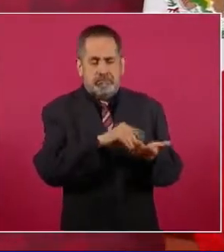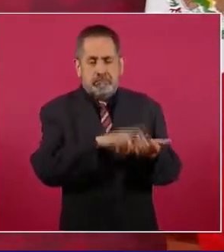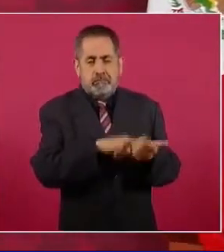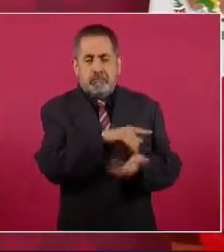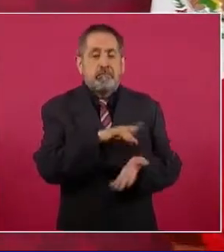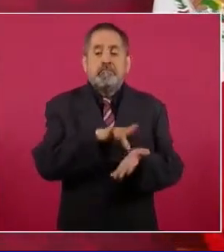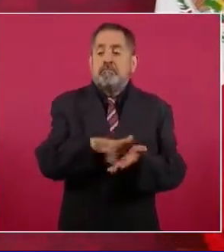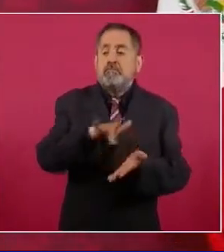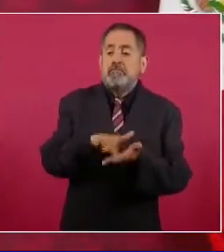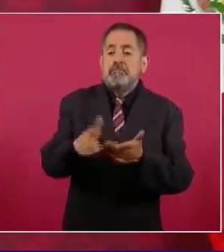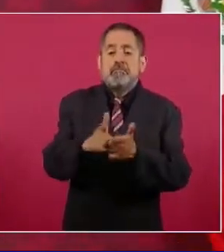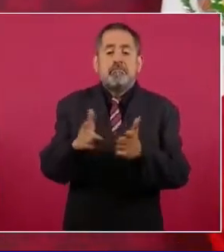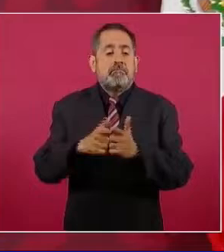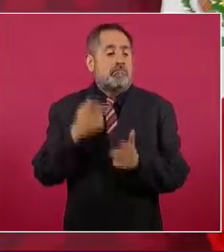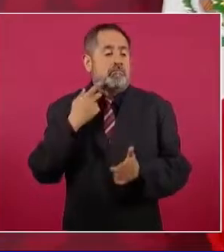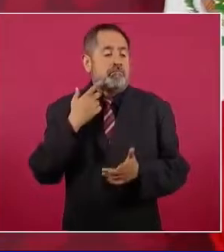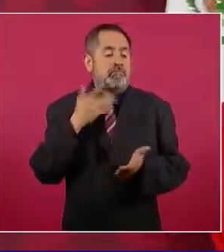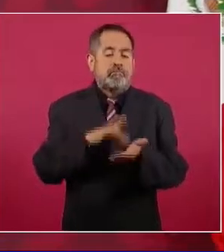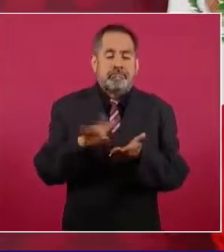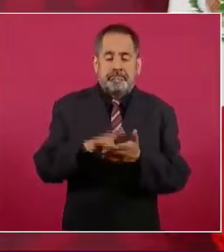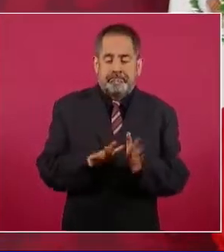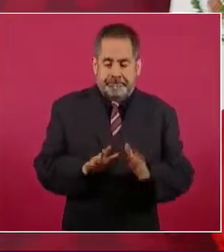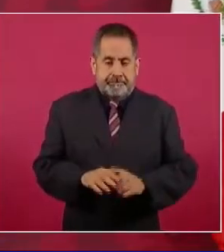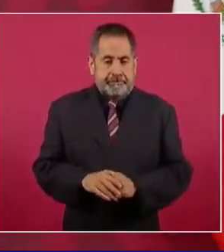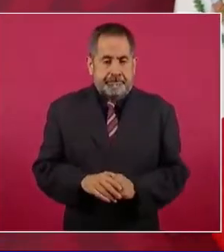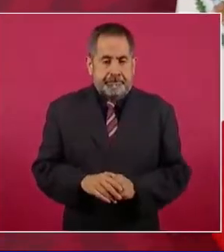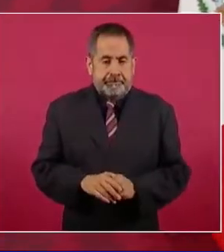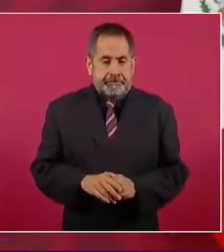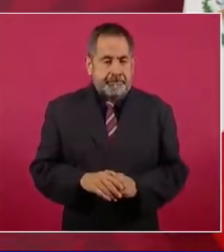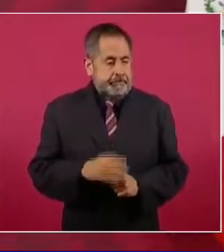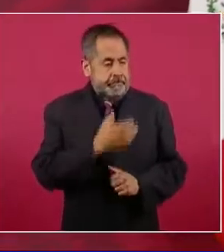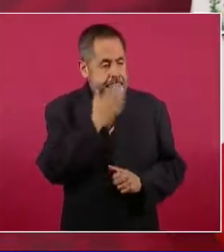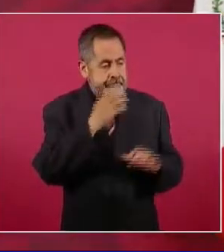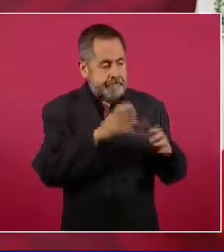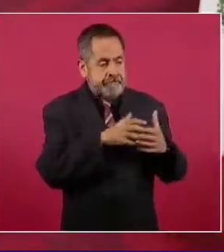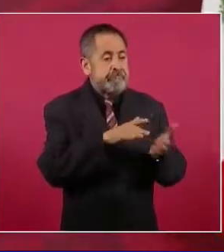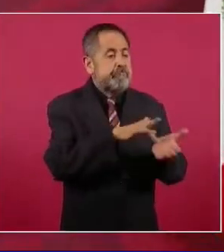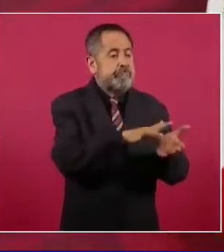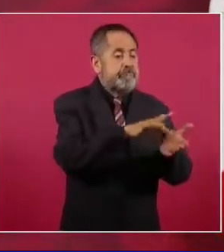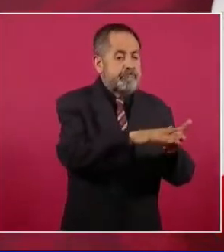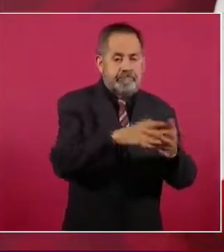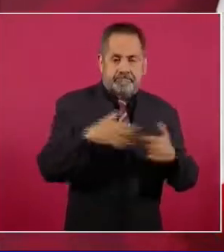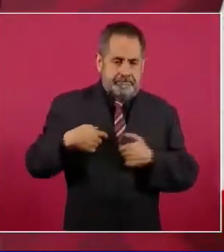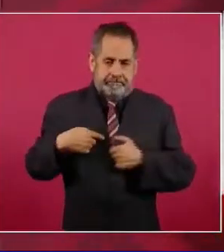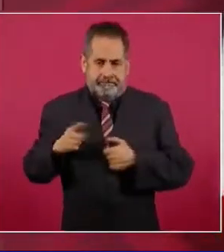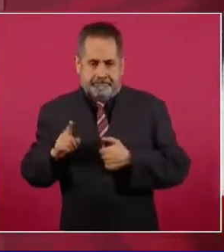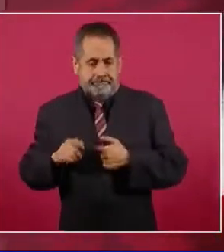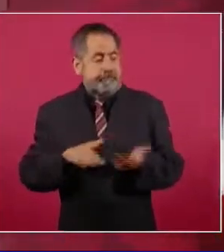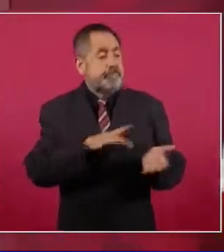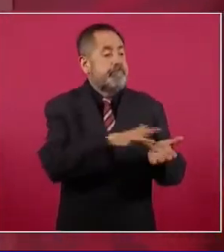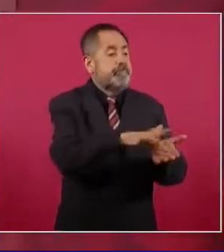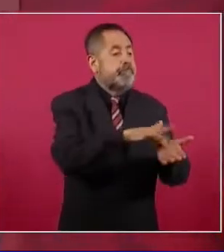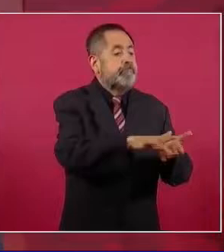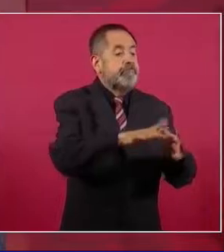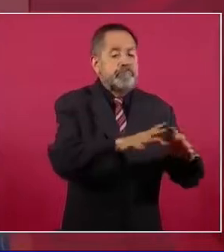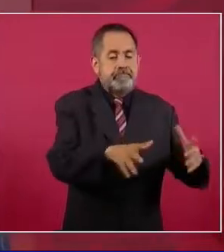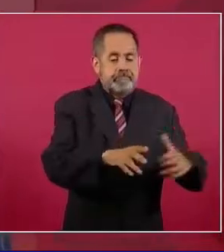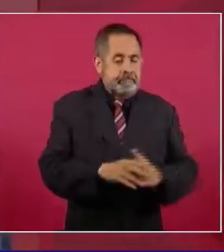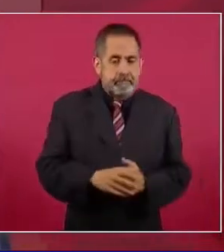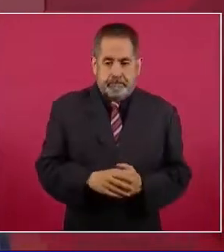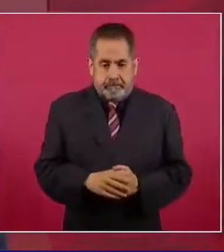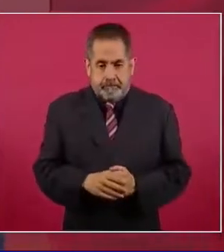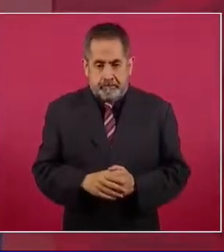conservadores, y que